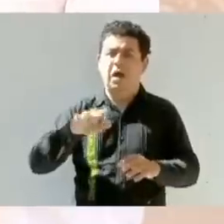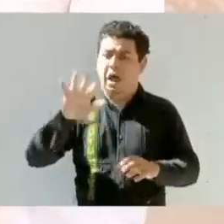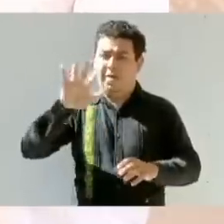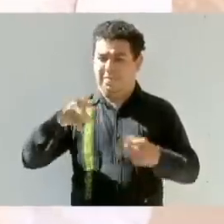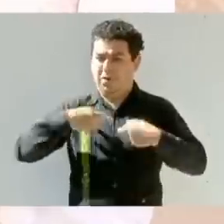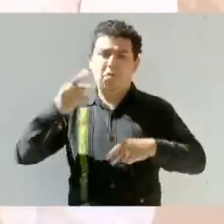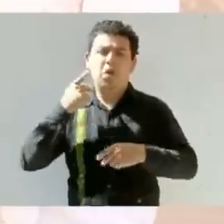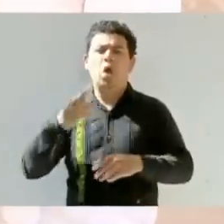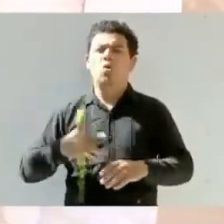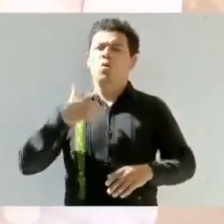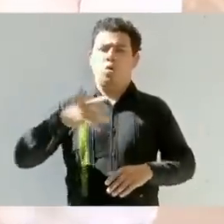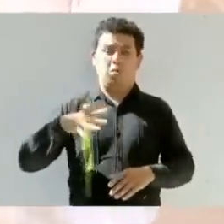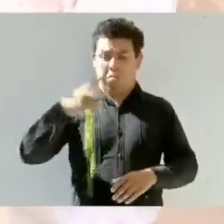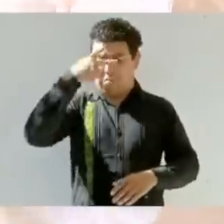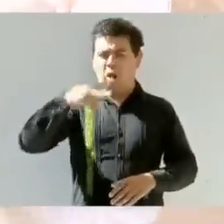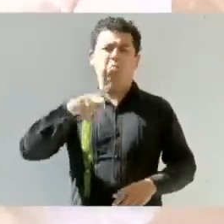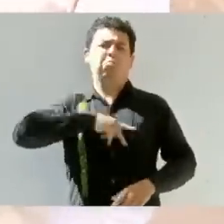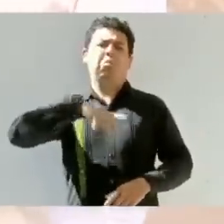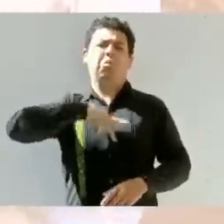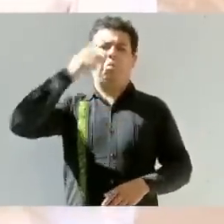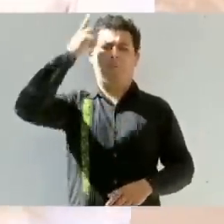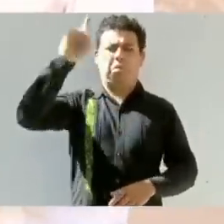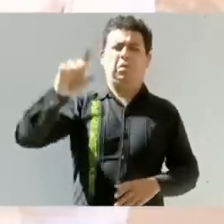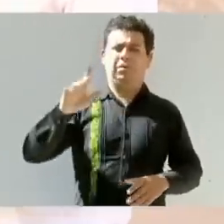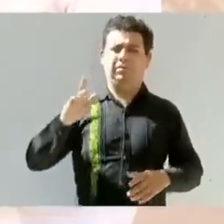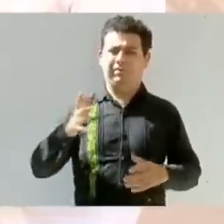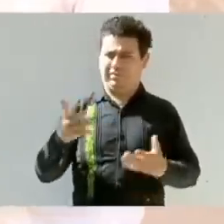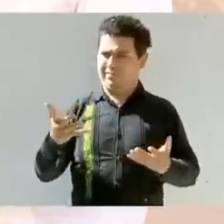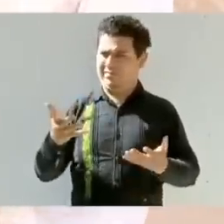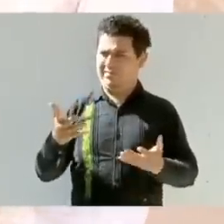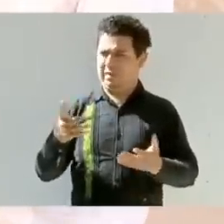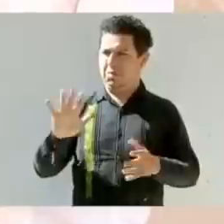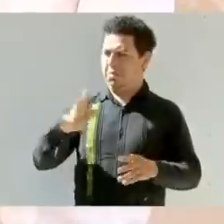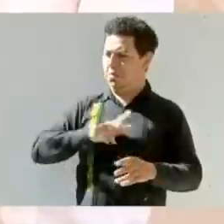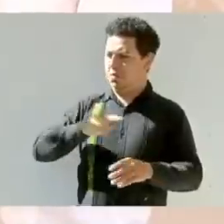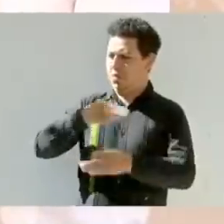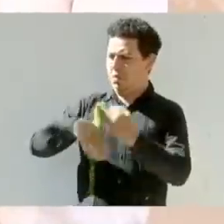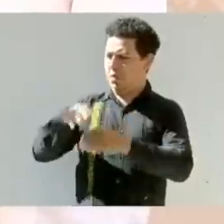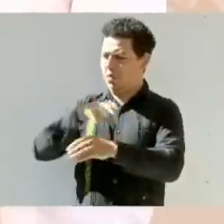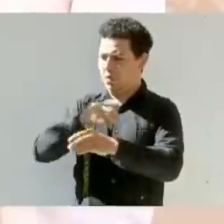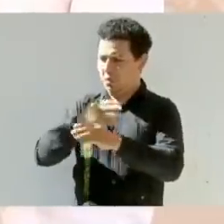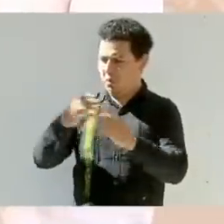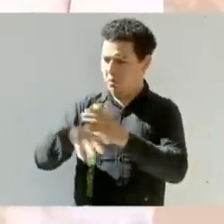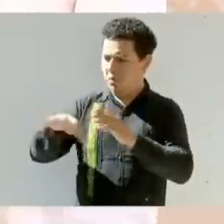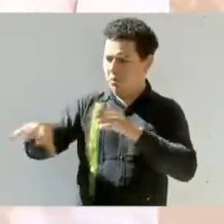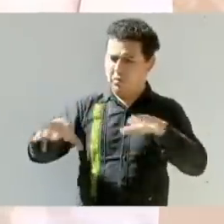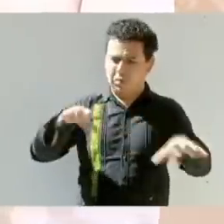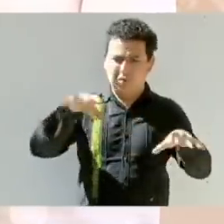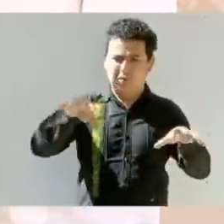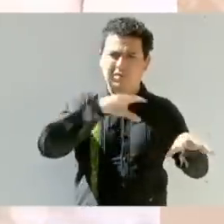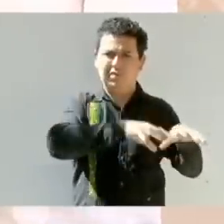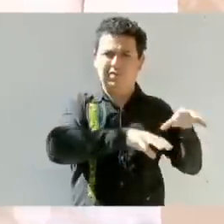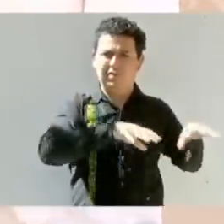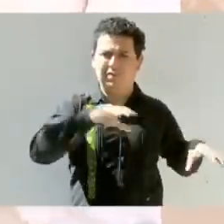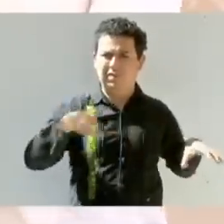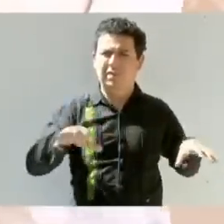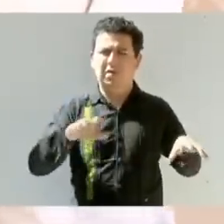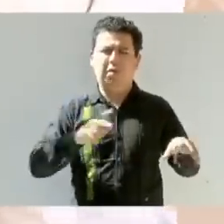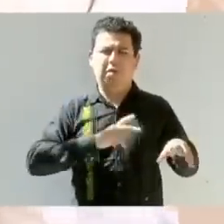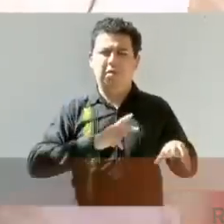México y tenemos a los medios de información comprados o alquilados,